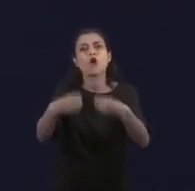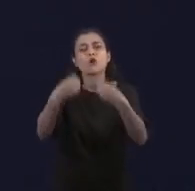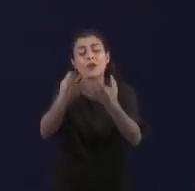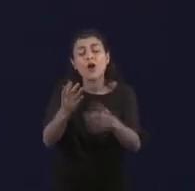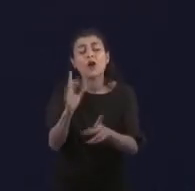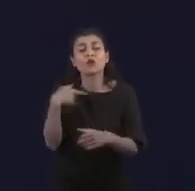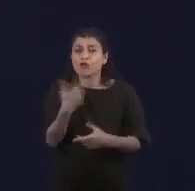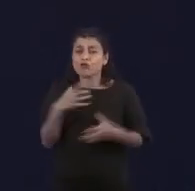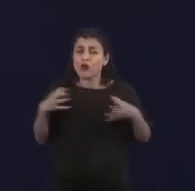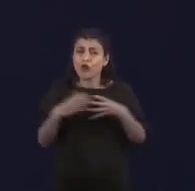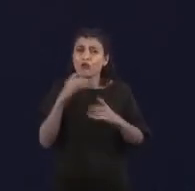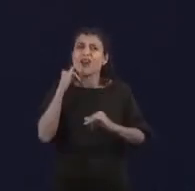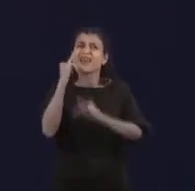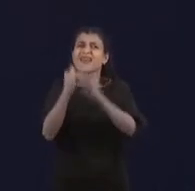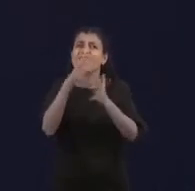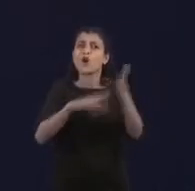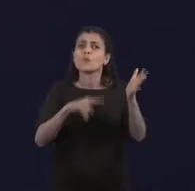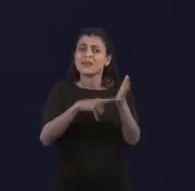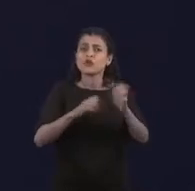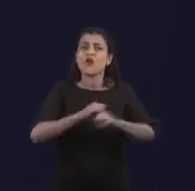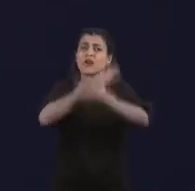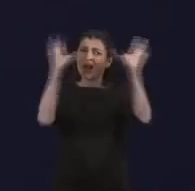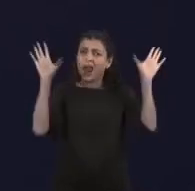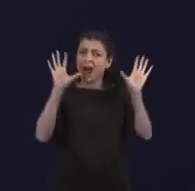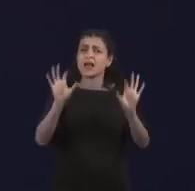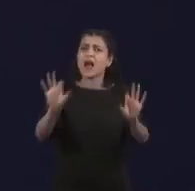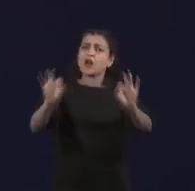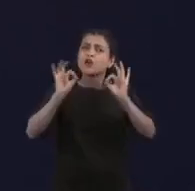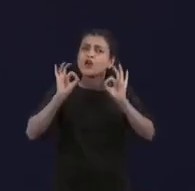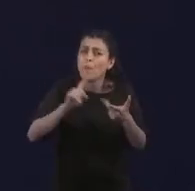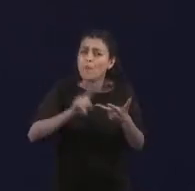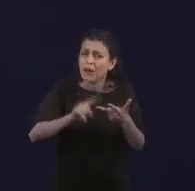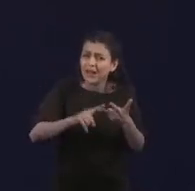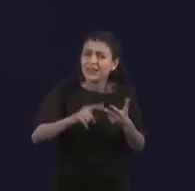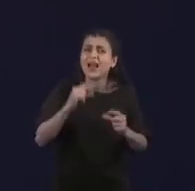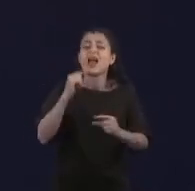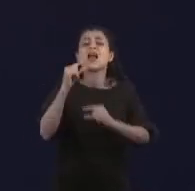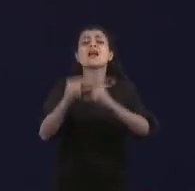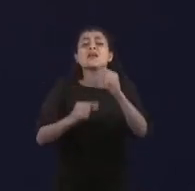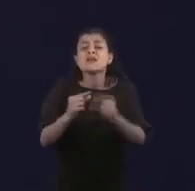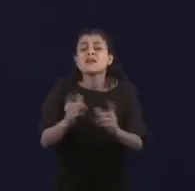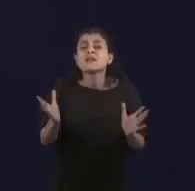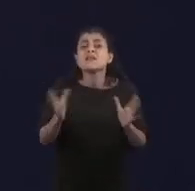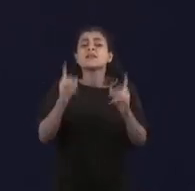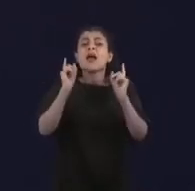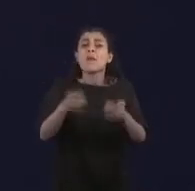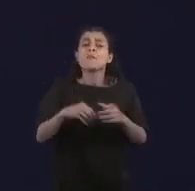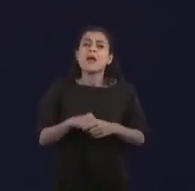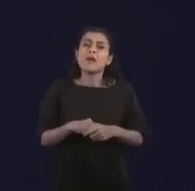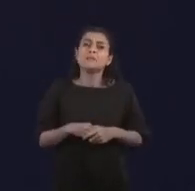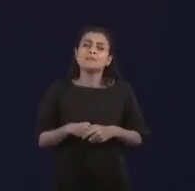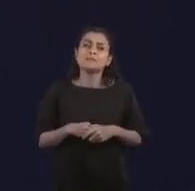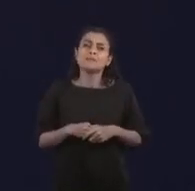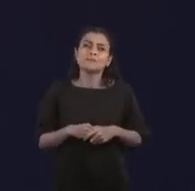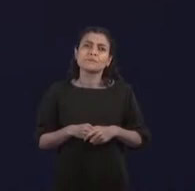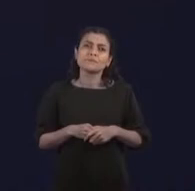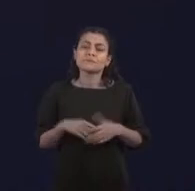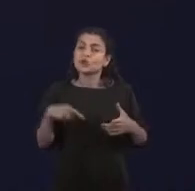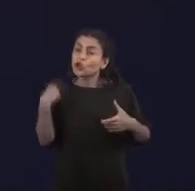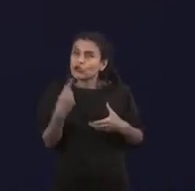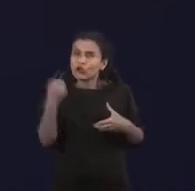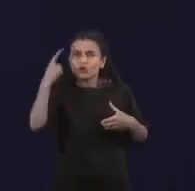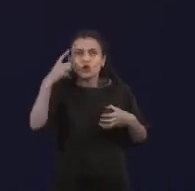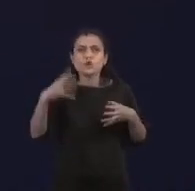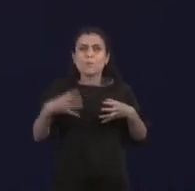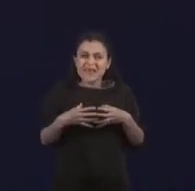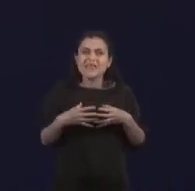más clara, cada vez más completa y que cada vez tenga lo que es o creemos que